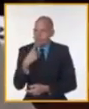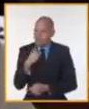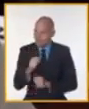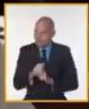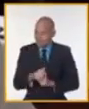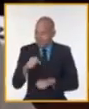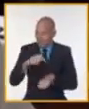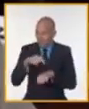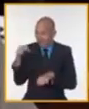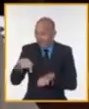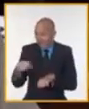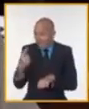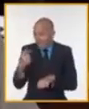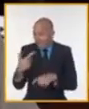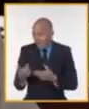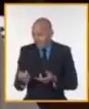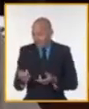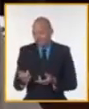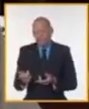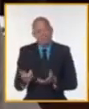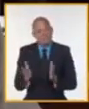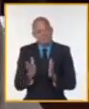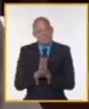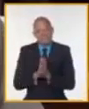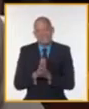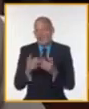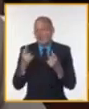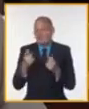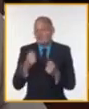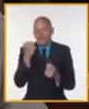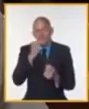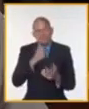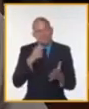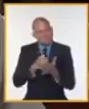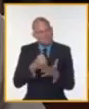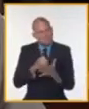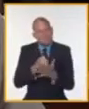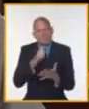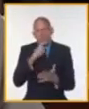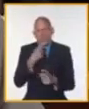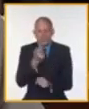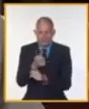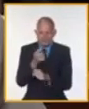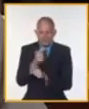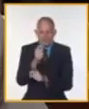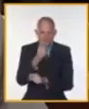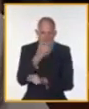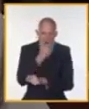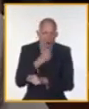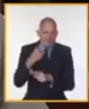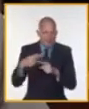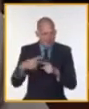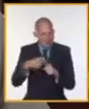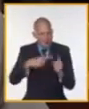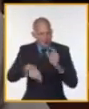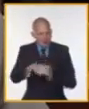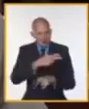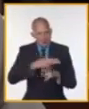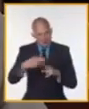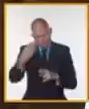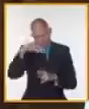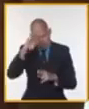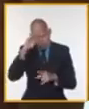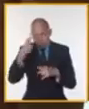para contrarrestar esta situación era una estrategia más ofensiva de trabajo político y ideológico. Fue una palabra que yo grabé